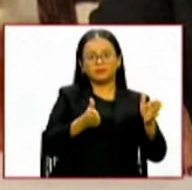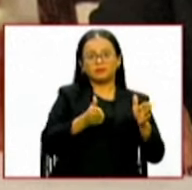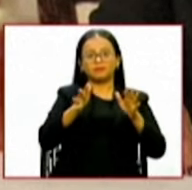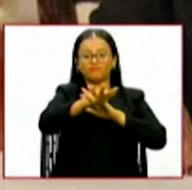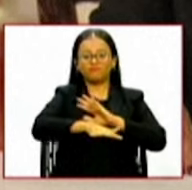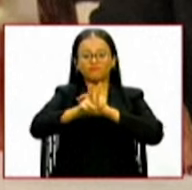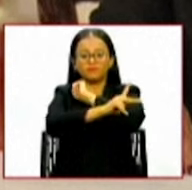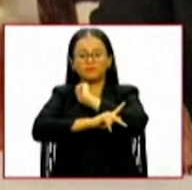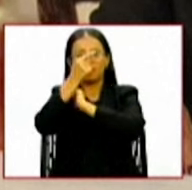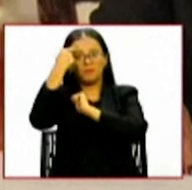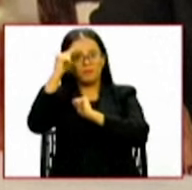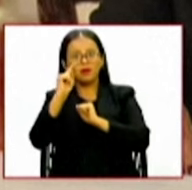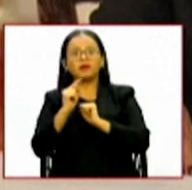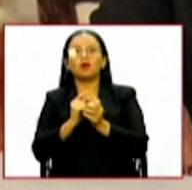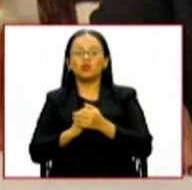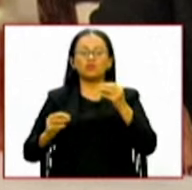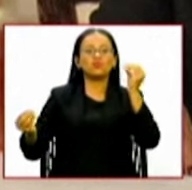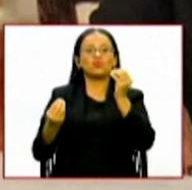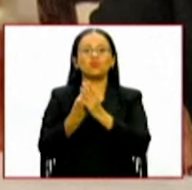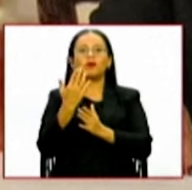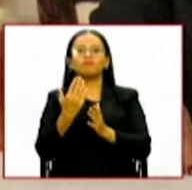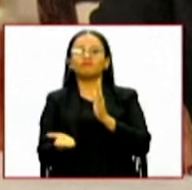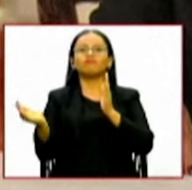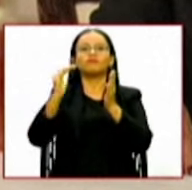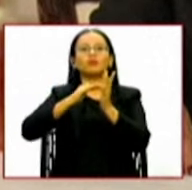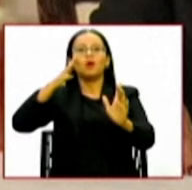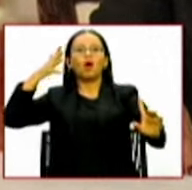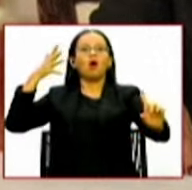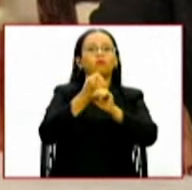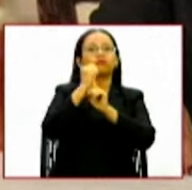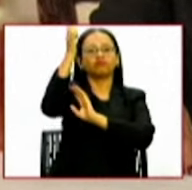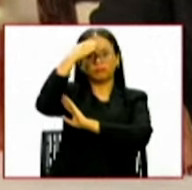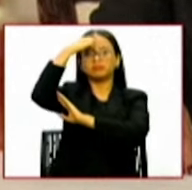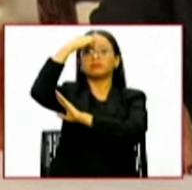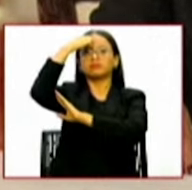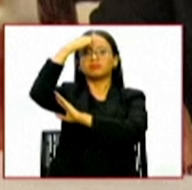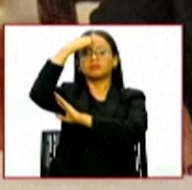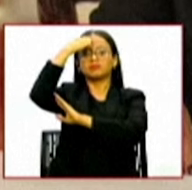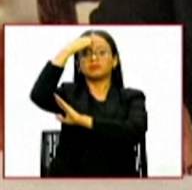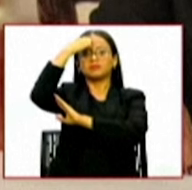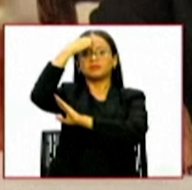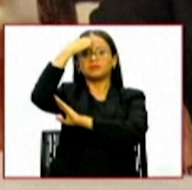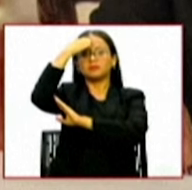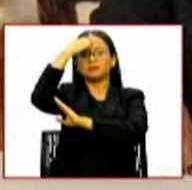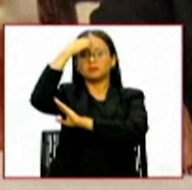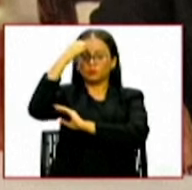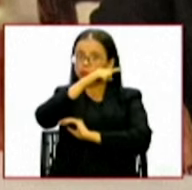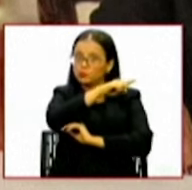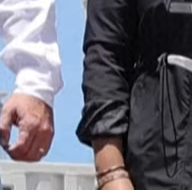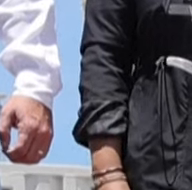para aestar un nuevo golpe de estado que el pueblo debe